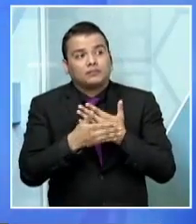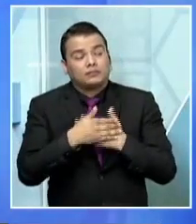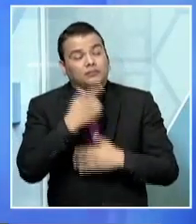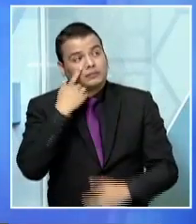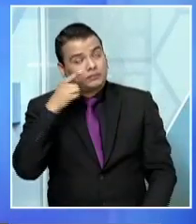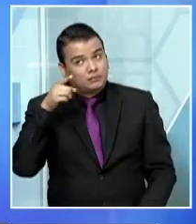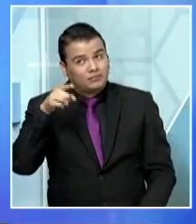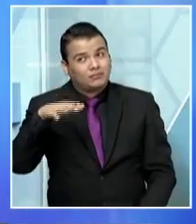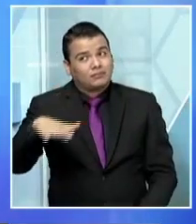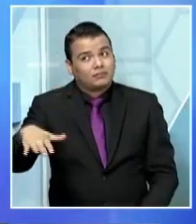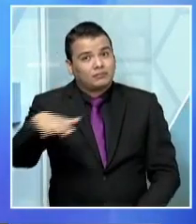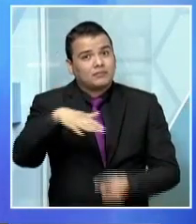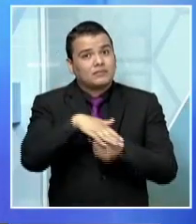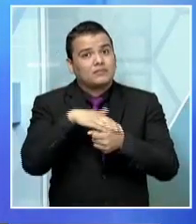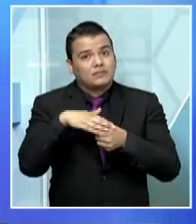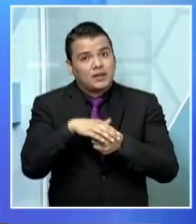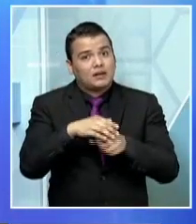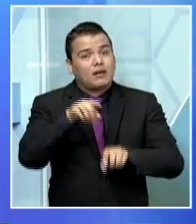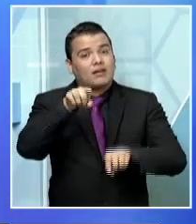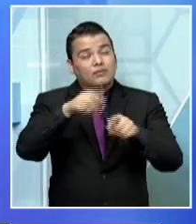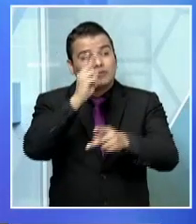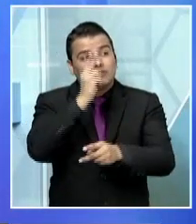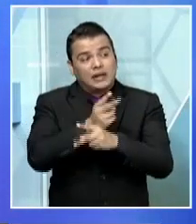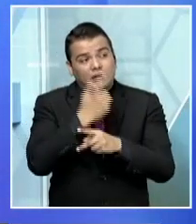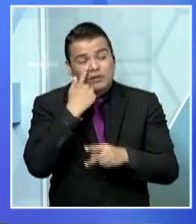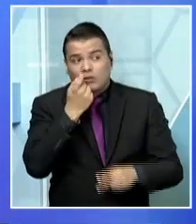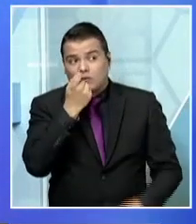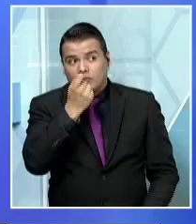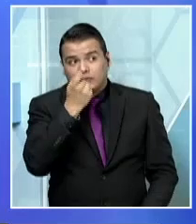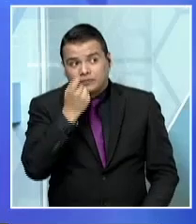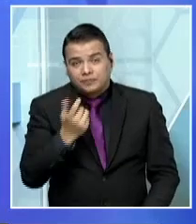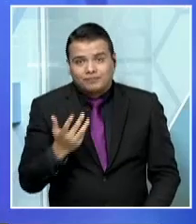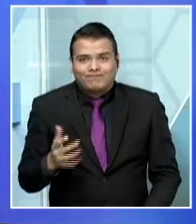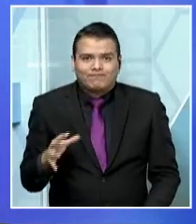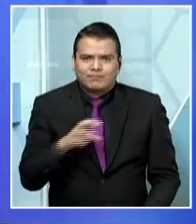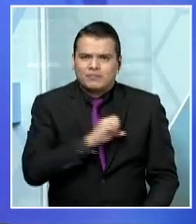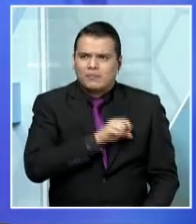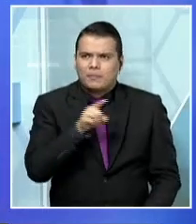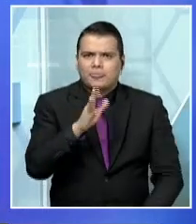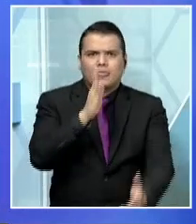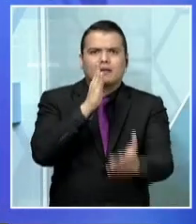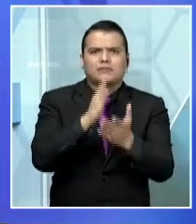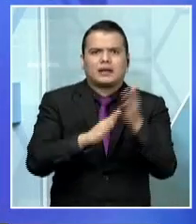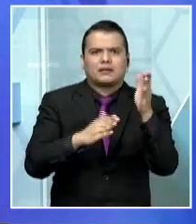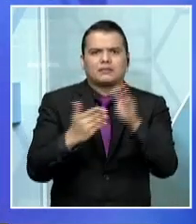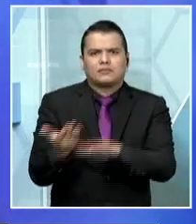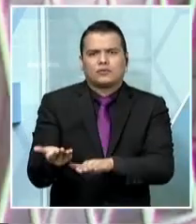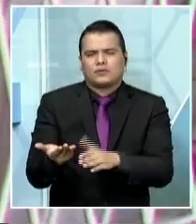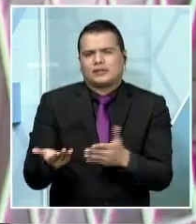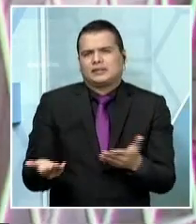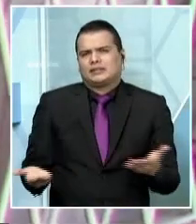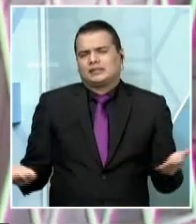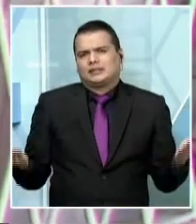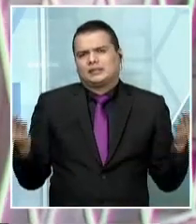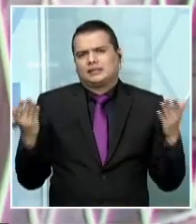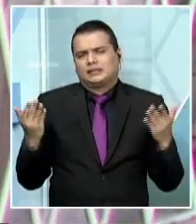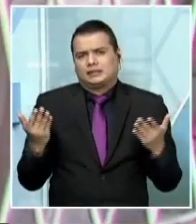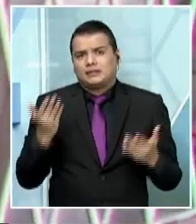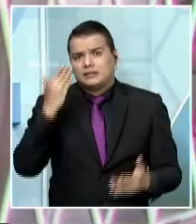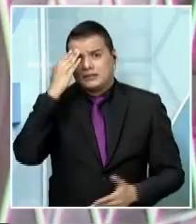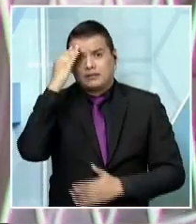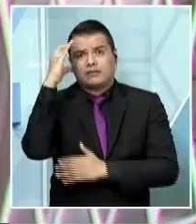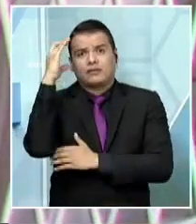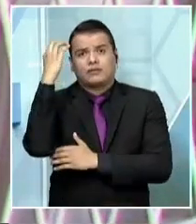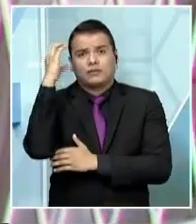porque había mucha gente peligrosa y todo eso. Es muy duro por lo que se está viviendo en nuestro país, que hay